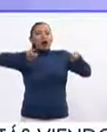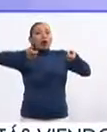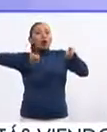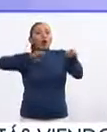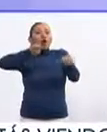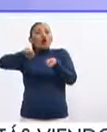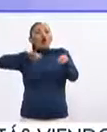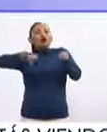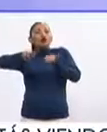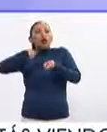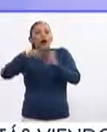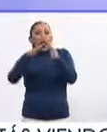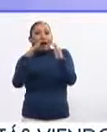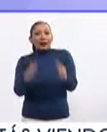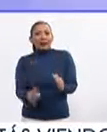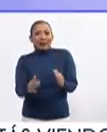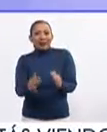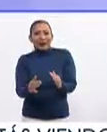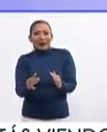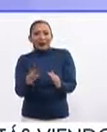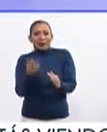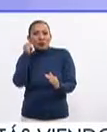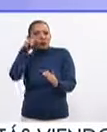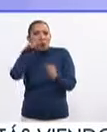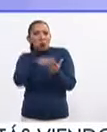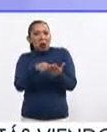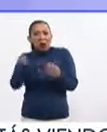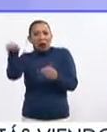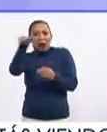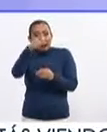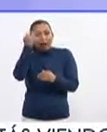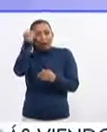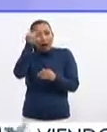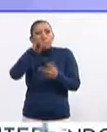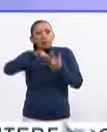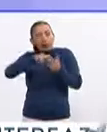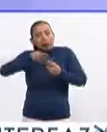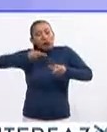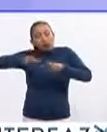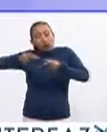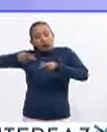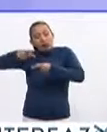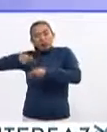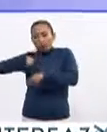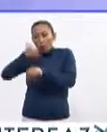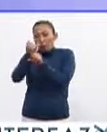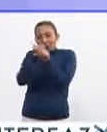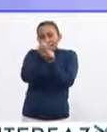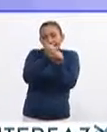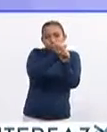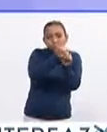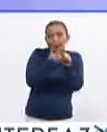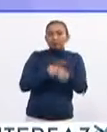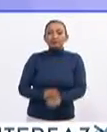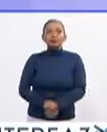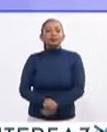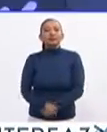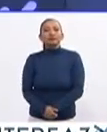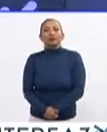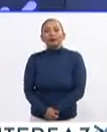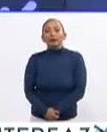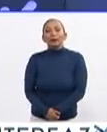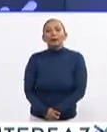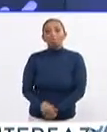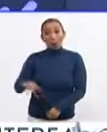de distintos puntos. Entonces, de ahí surgió la idea y fue donde empecé a investigar y desarrollar.